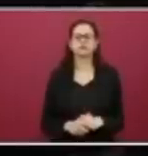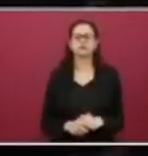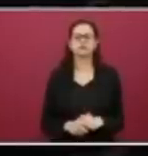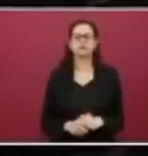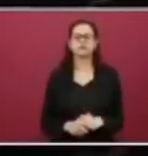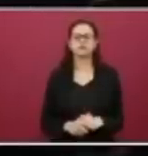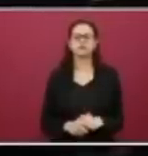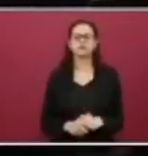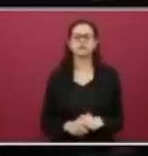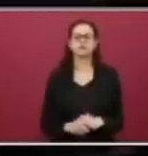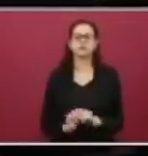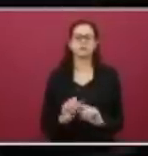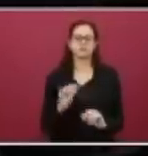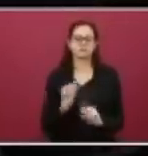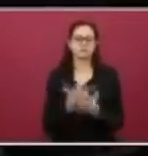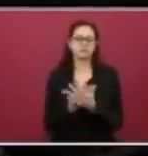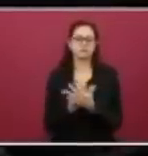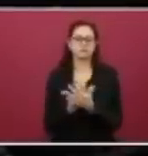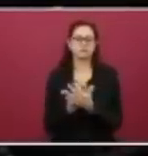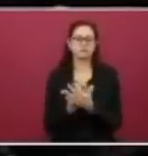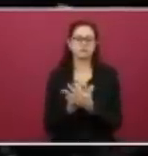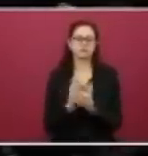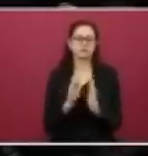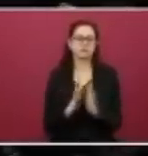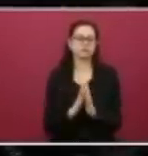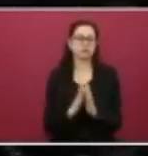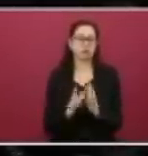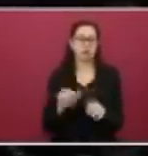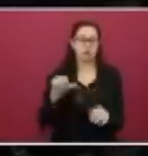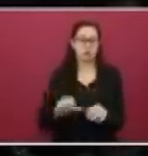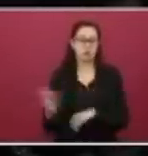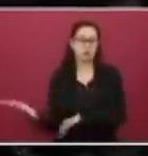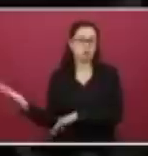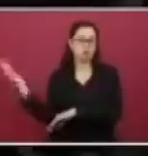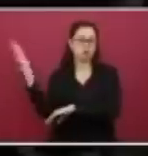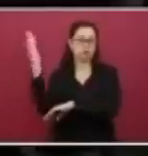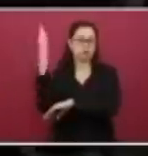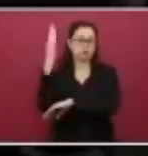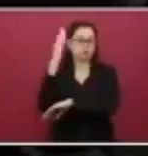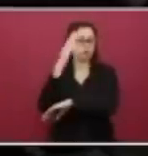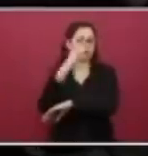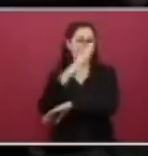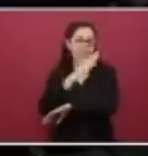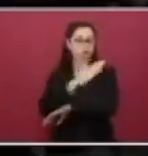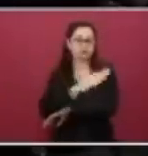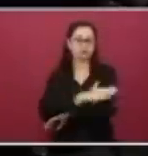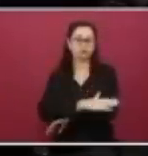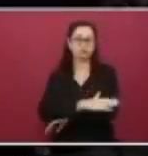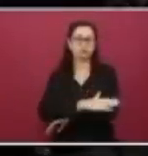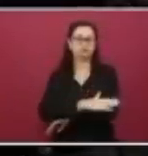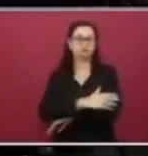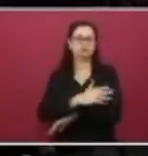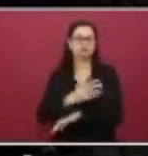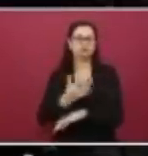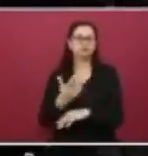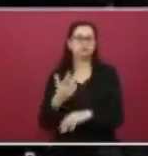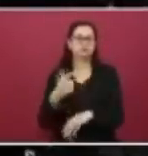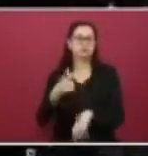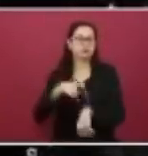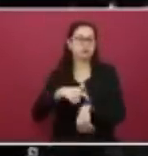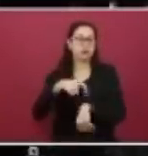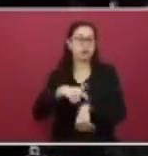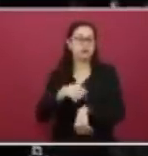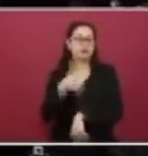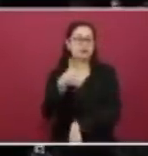vamos a esperar hoy vence el plazo vamos a esperar hasta las 6